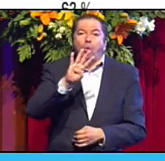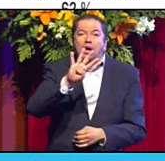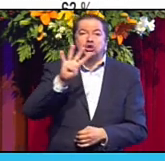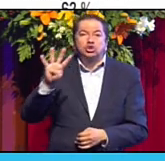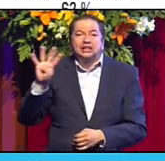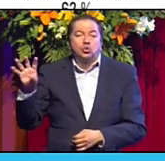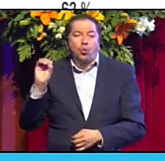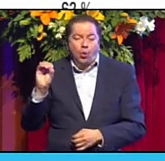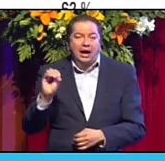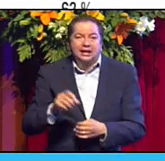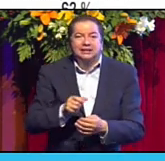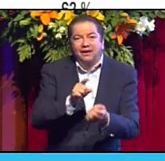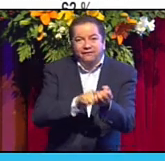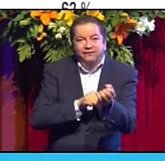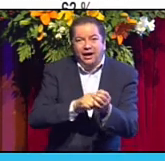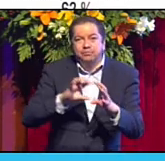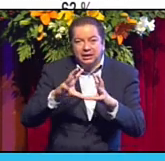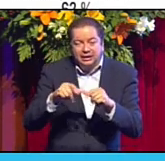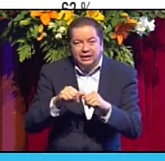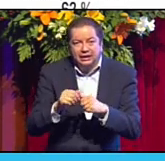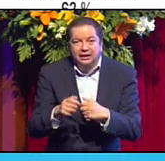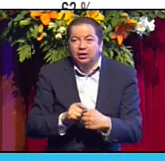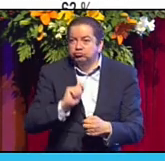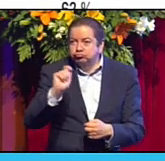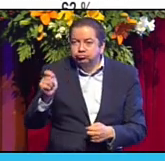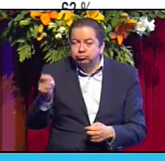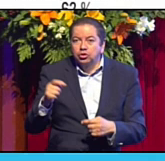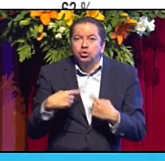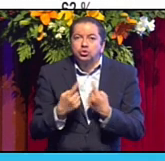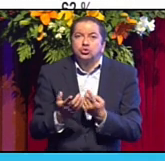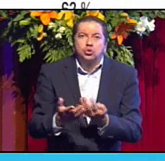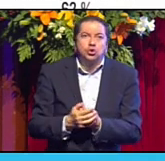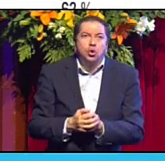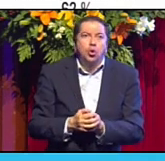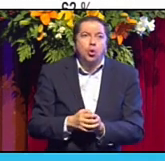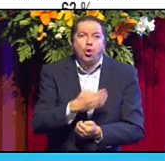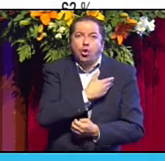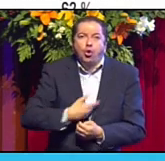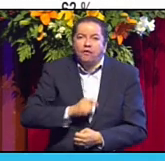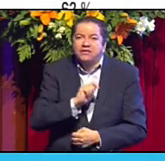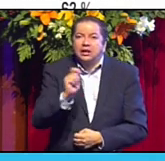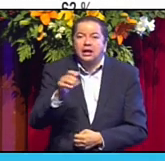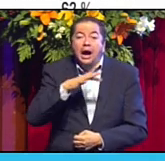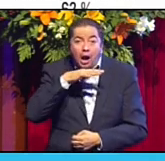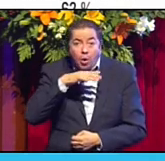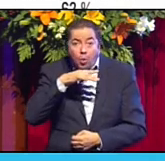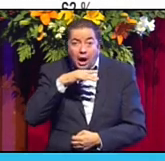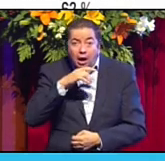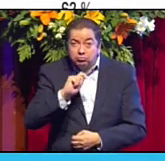familias. Y por eso gestionamos esos recursos de Mideso. Cuando hablamos del subsidio del agua,